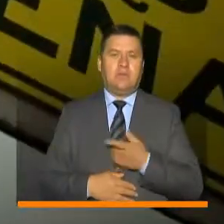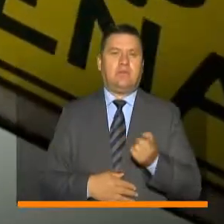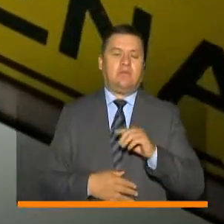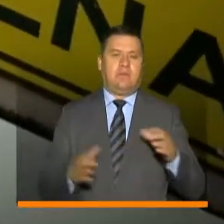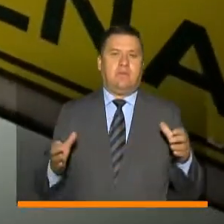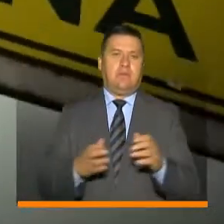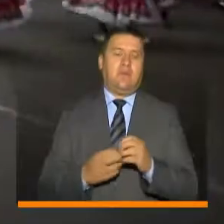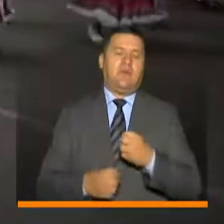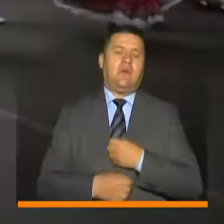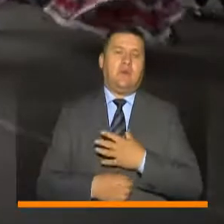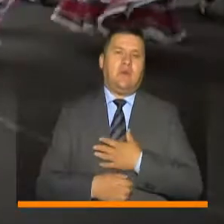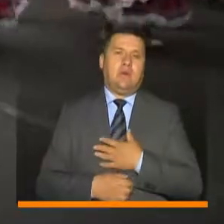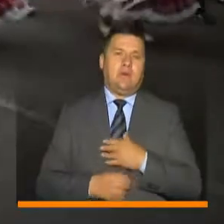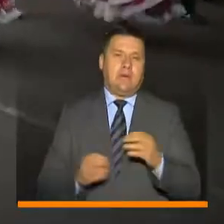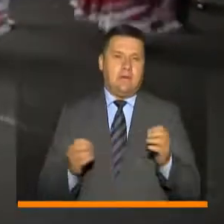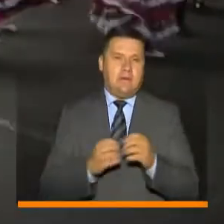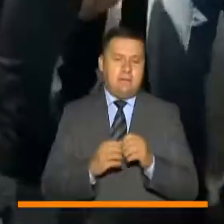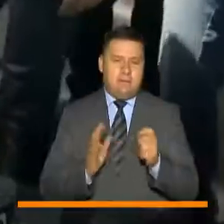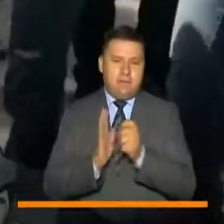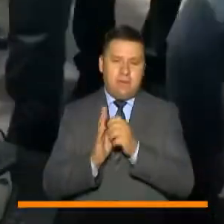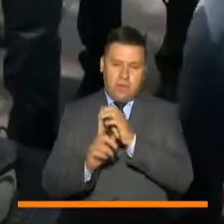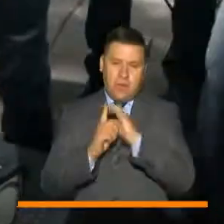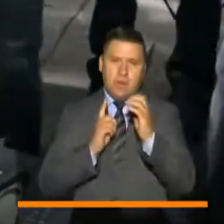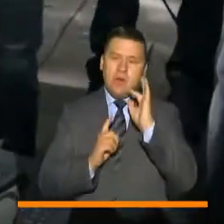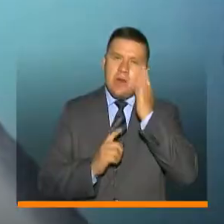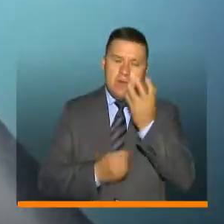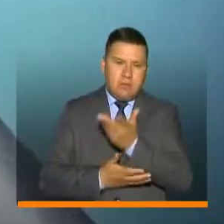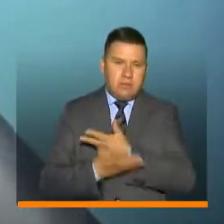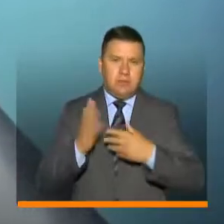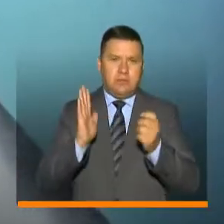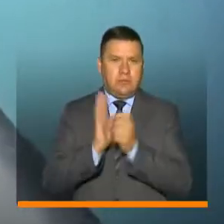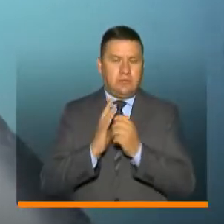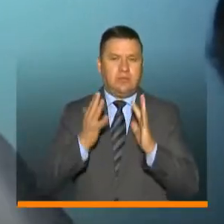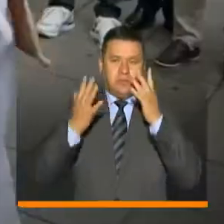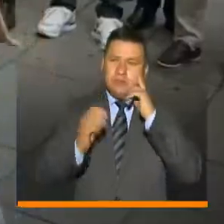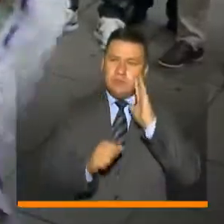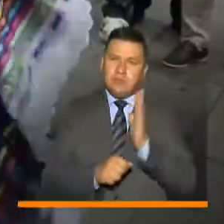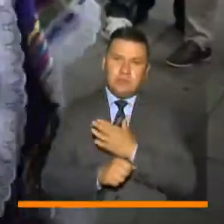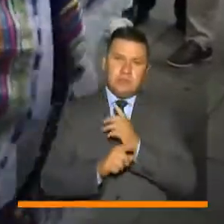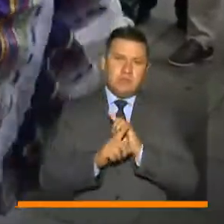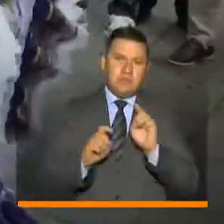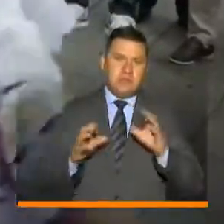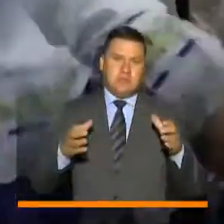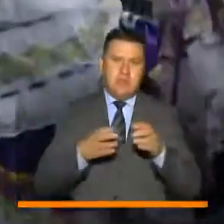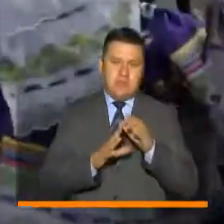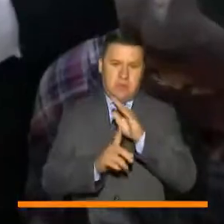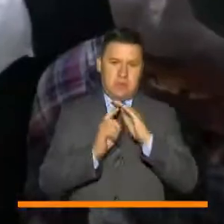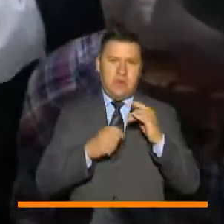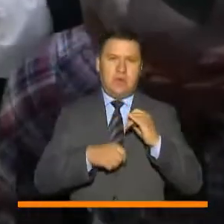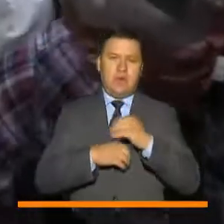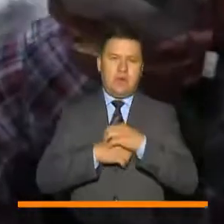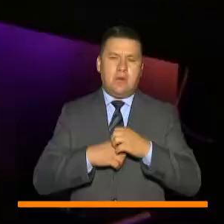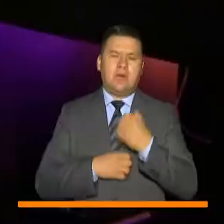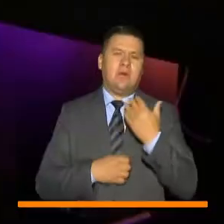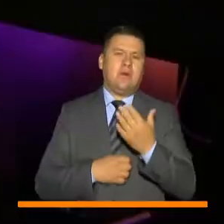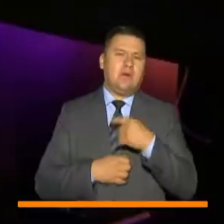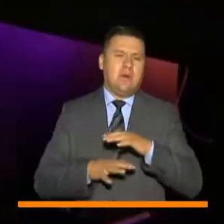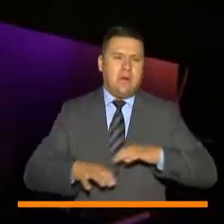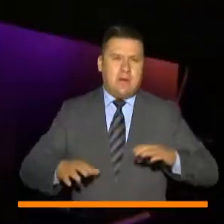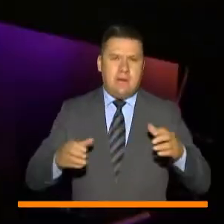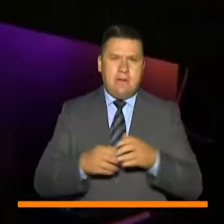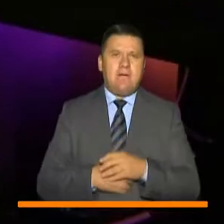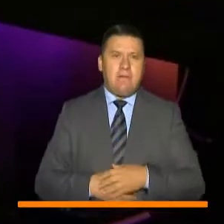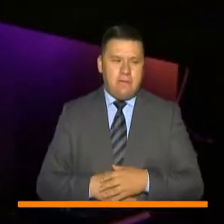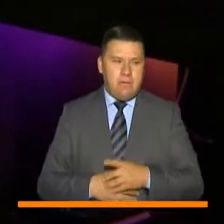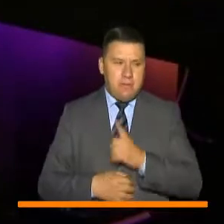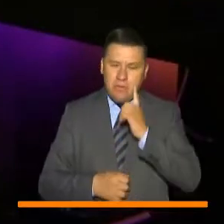También una oportunidad de tener una agenda cultural rica, constante, que celebre la música y la diversidad cultural del Tolima. Gran cantidad de artistas, ese